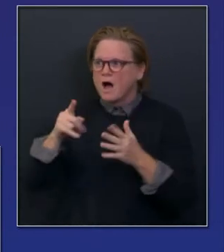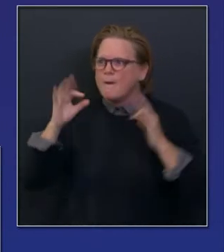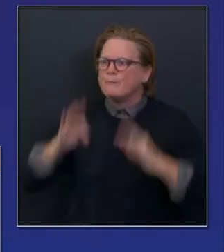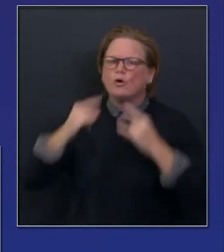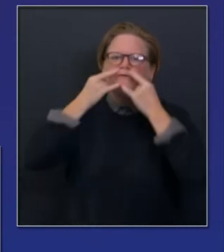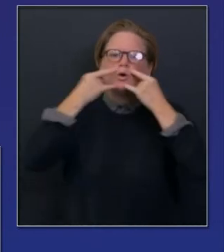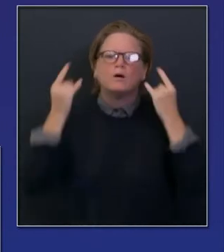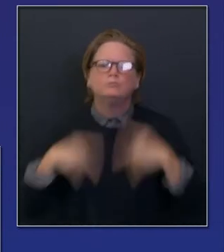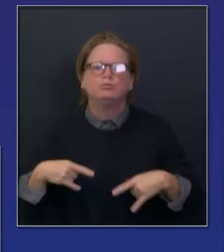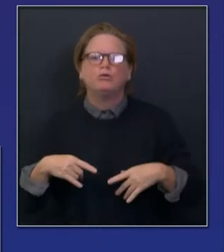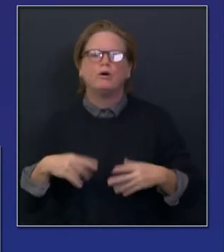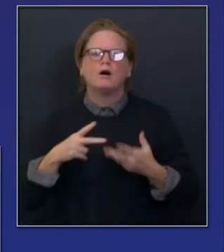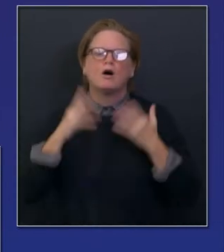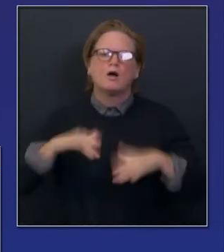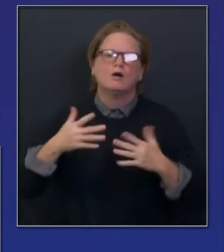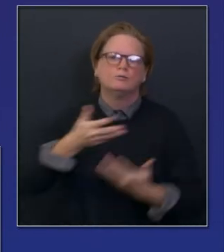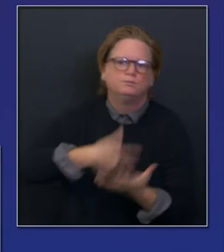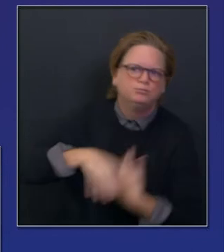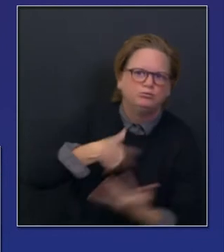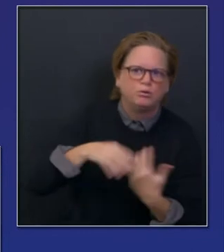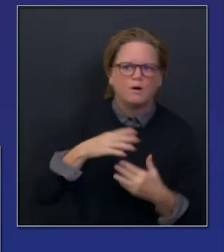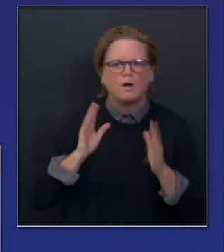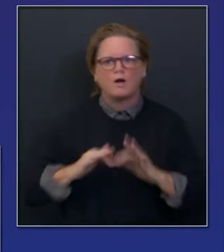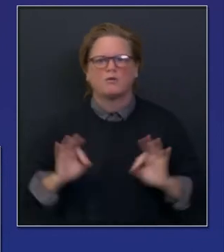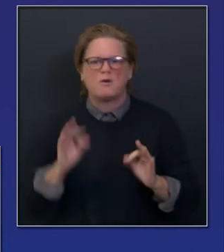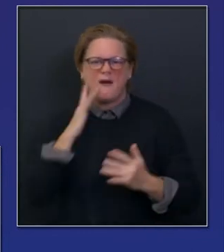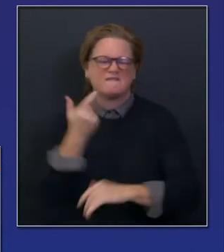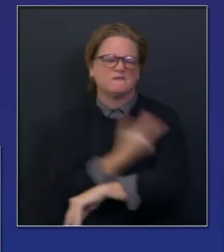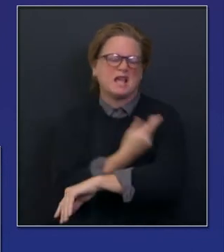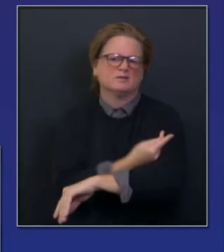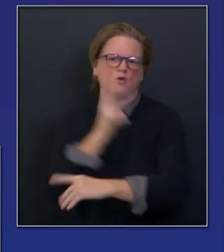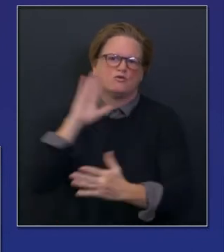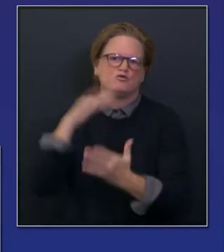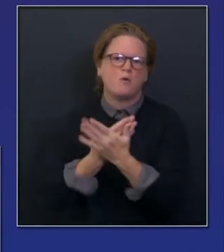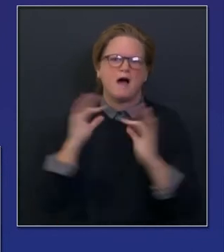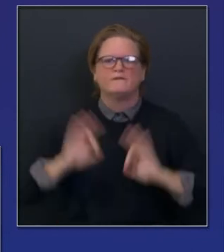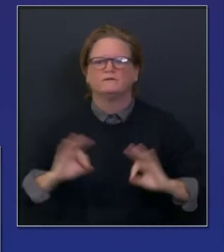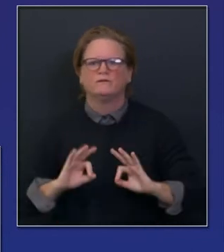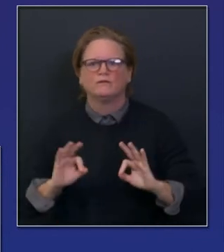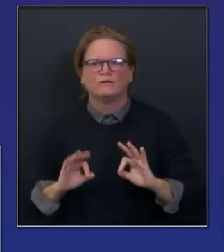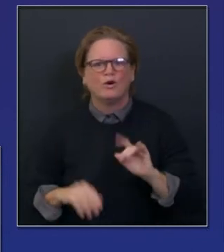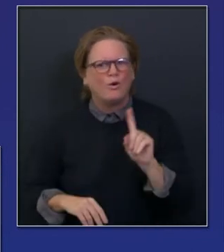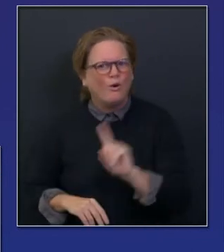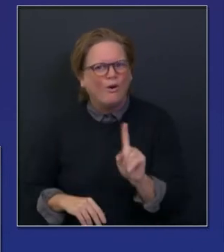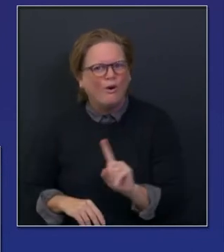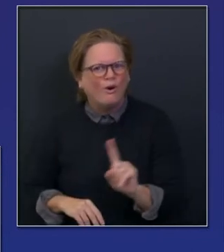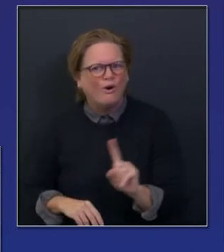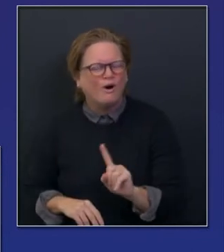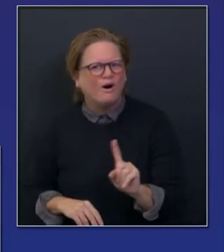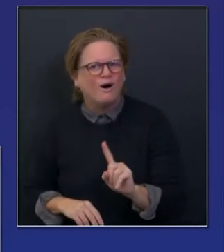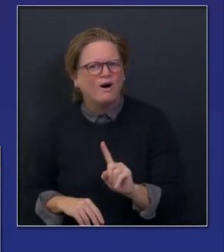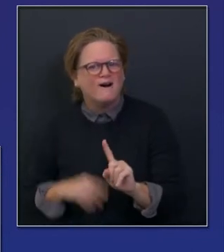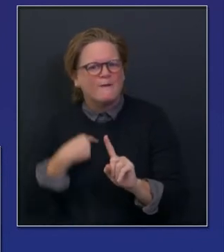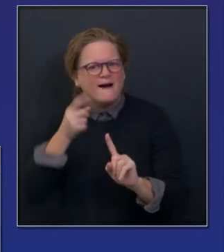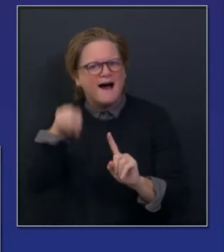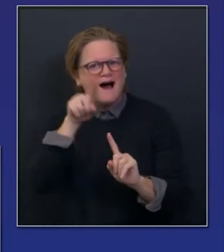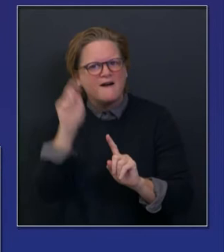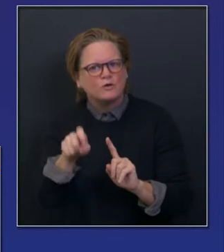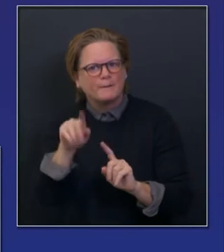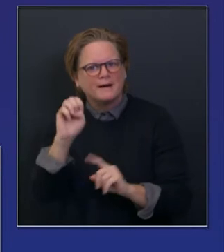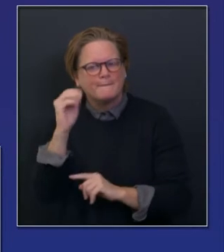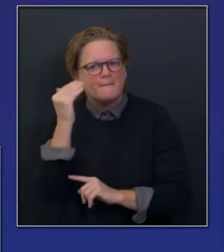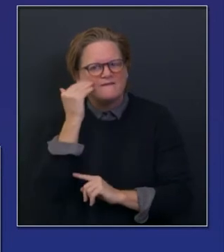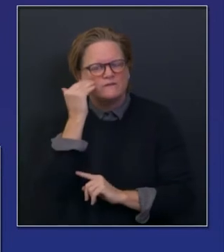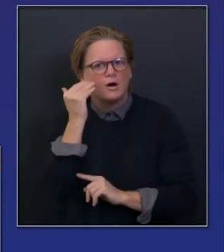mascarilla, si no evitamos aglomerarnos con otras personas, particularmente por el ascenso en las cifras, tenemos que